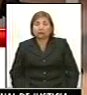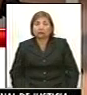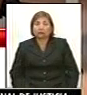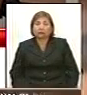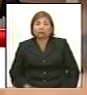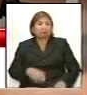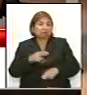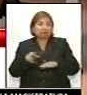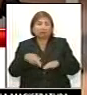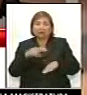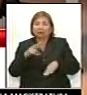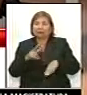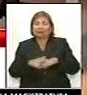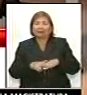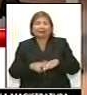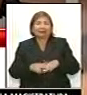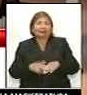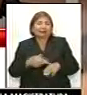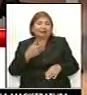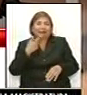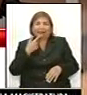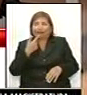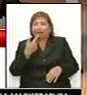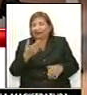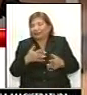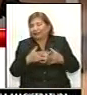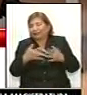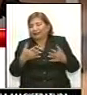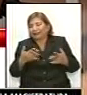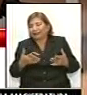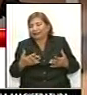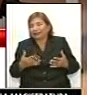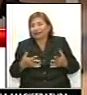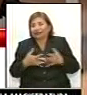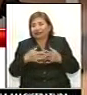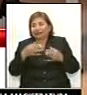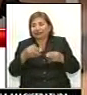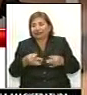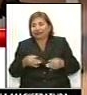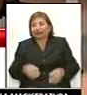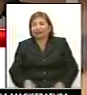era lo normal. O sea, por eso digo que era muy sutil,